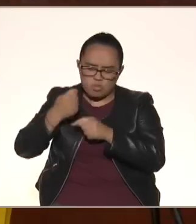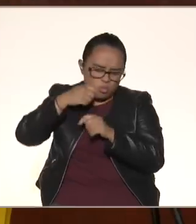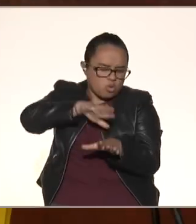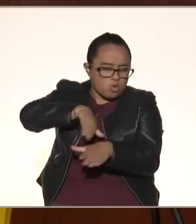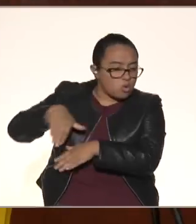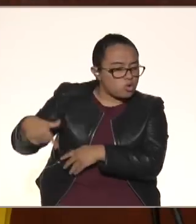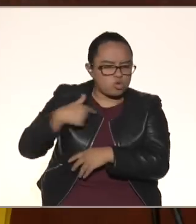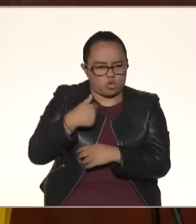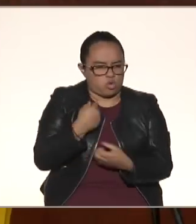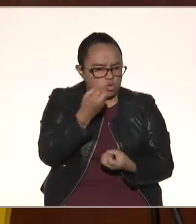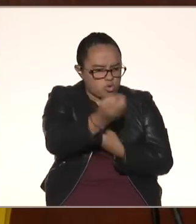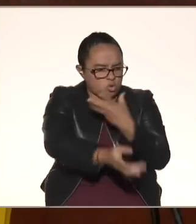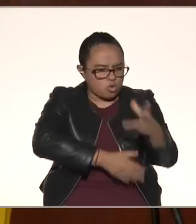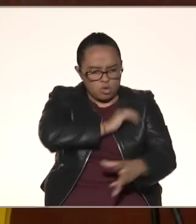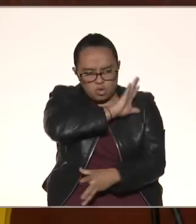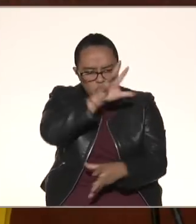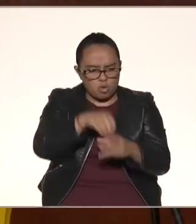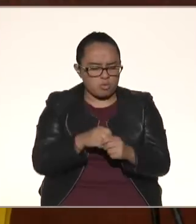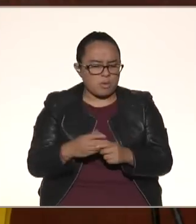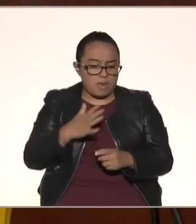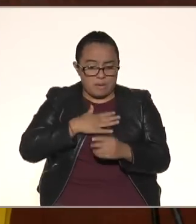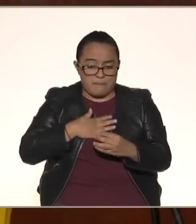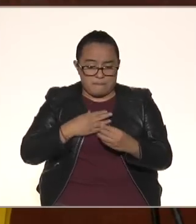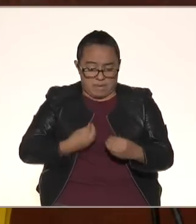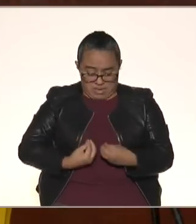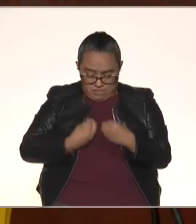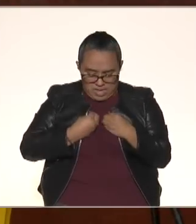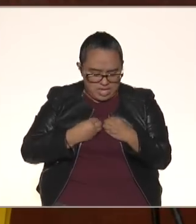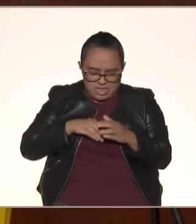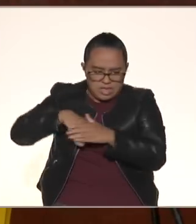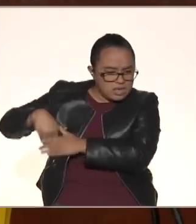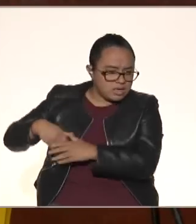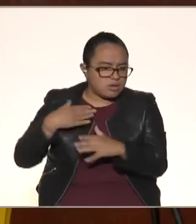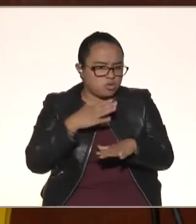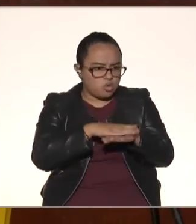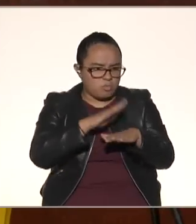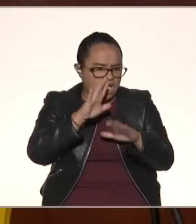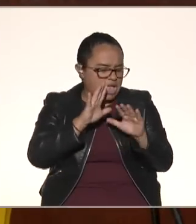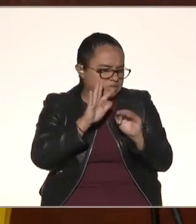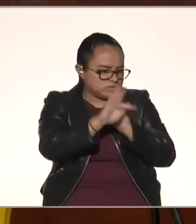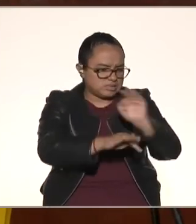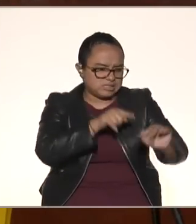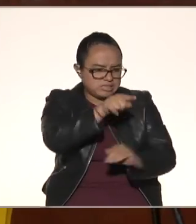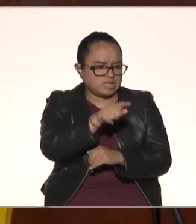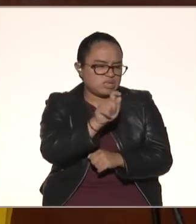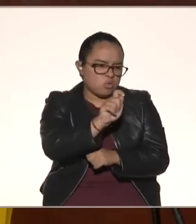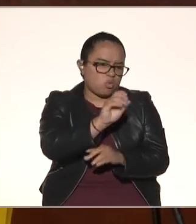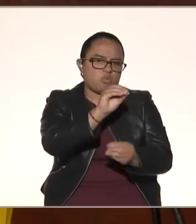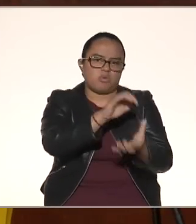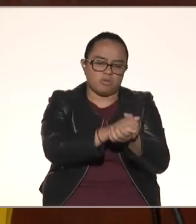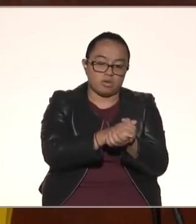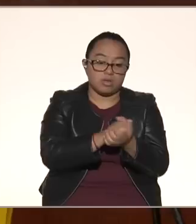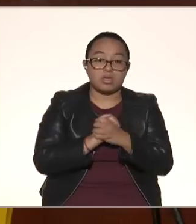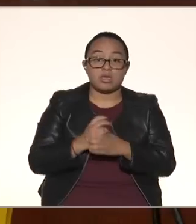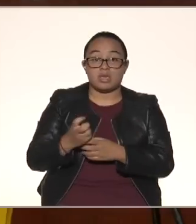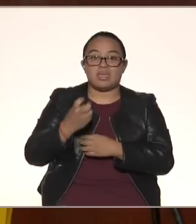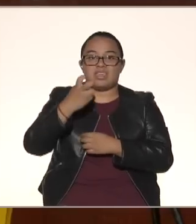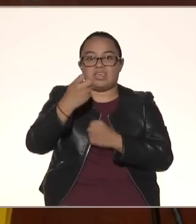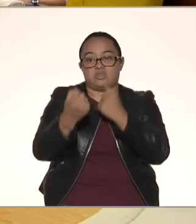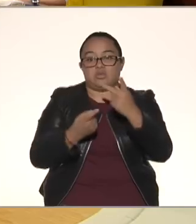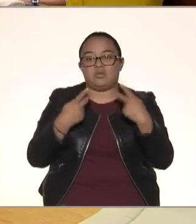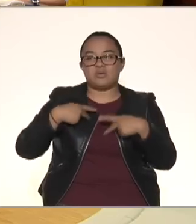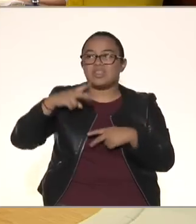darlo todo y dar la vida por la pareja. Y eso también es algo muy soñado, ¿no?